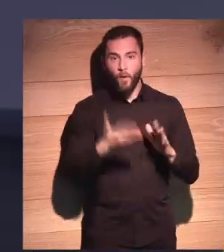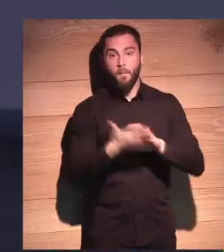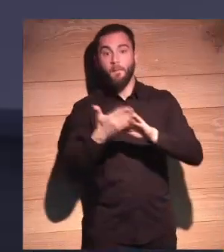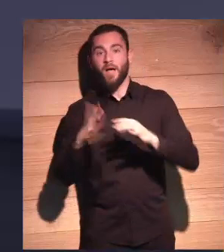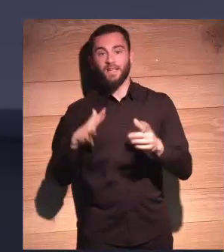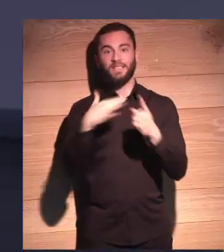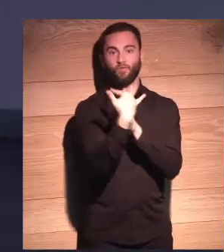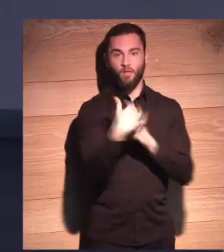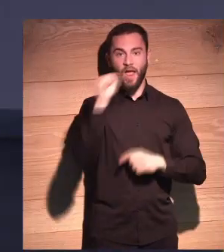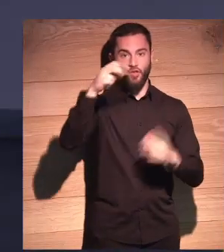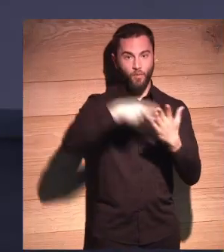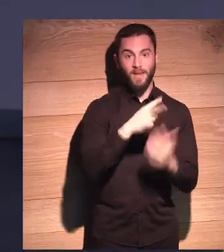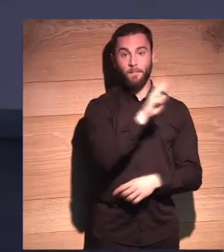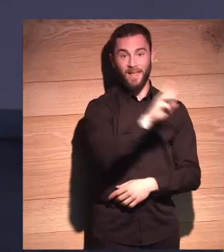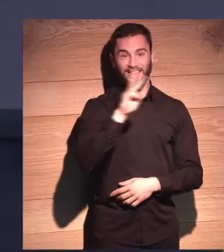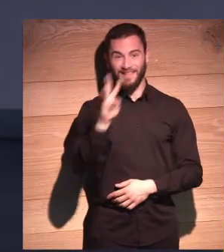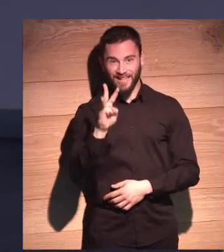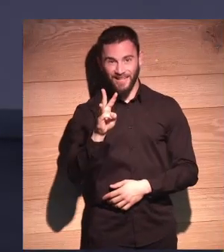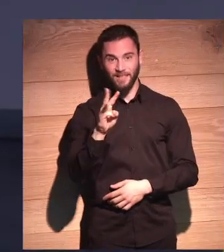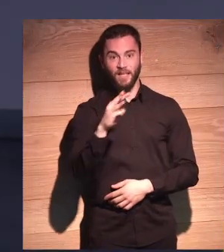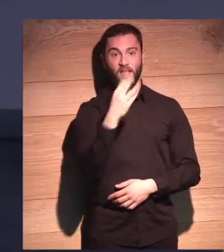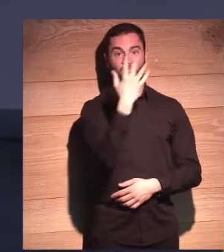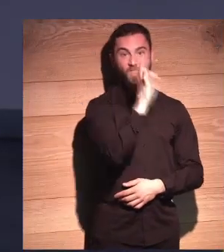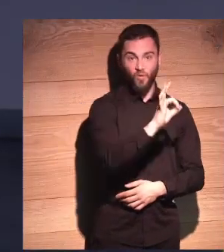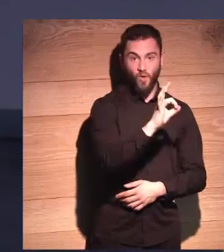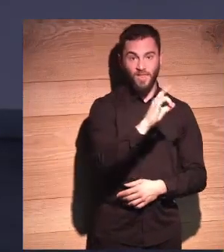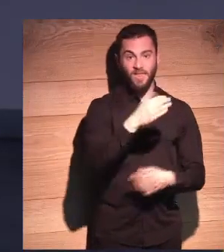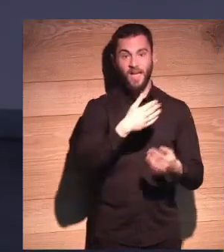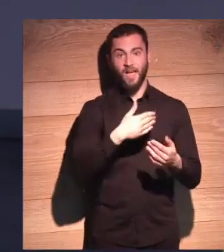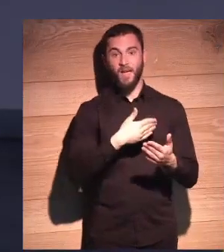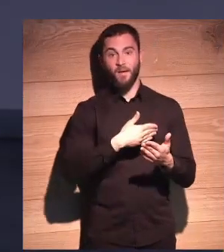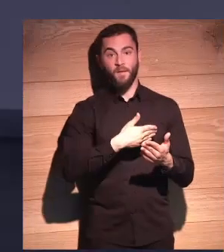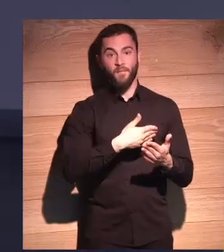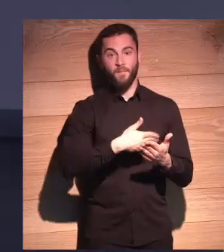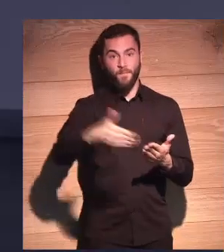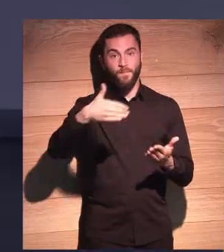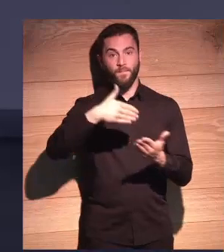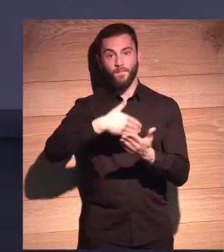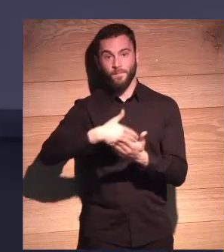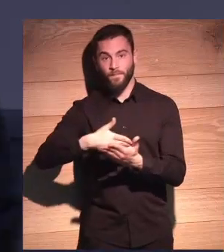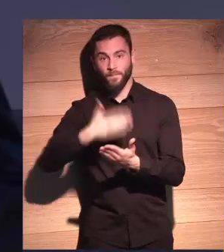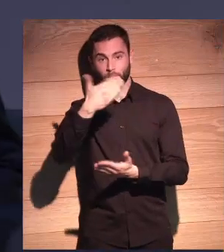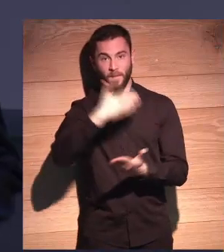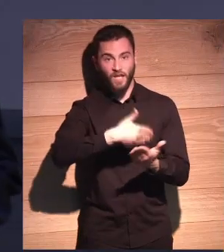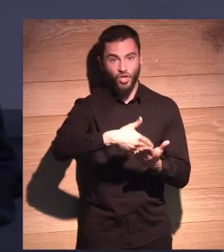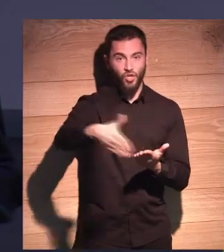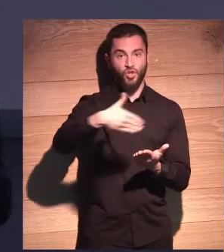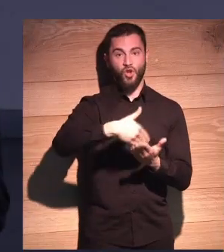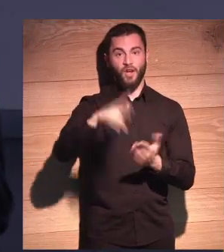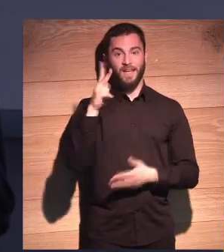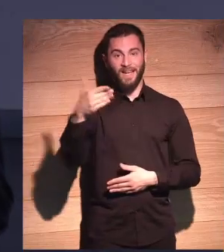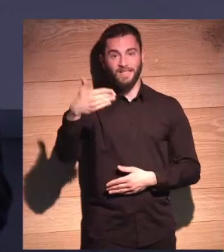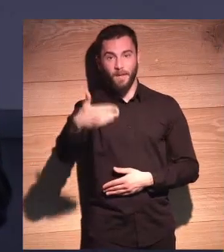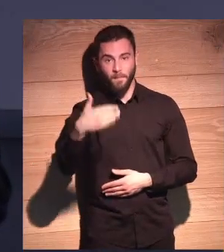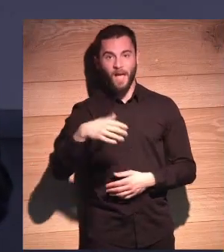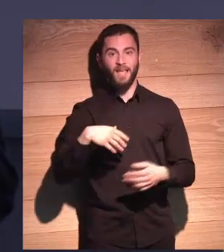situación del 2023 con unos 50 billones de exabytes de tráfico malo. Y